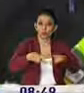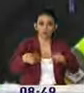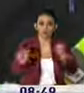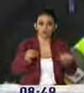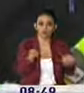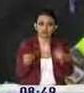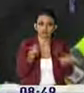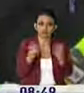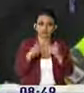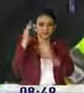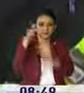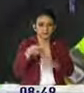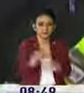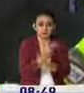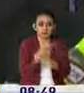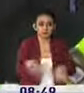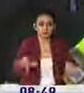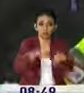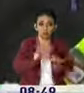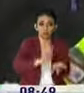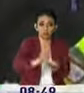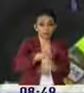operativo. Estos integrantes